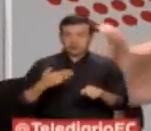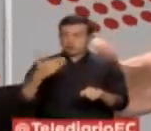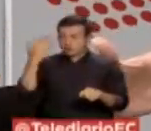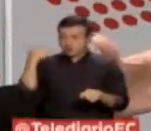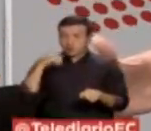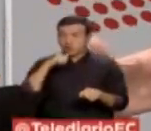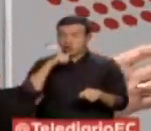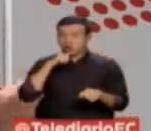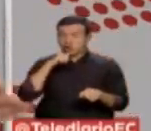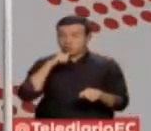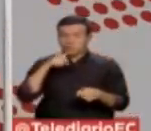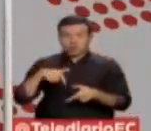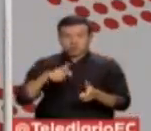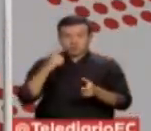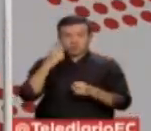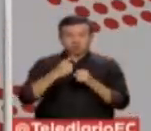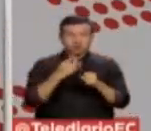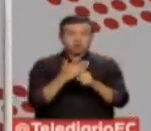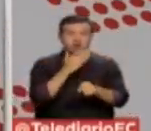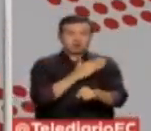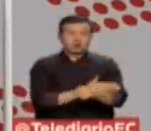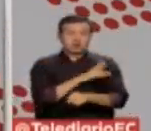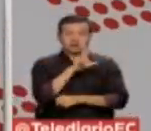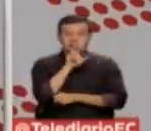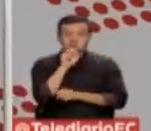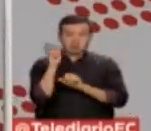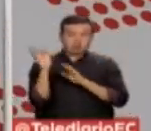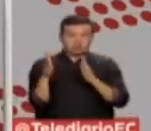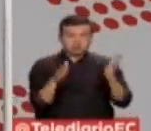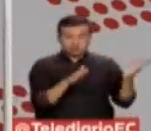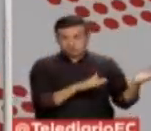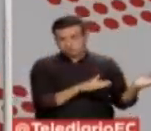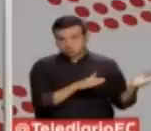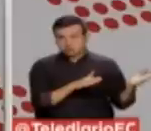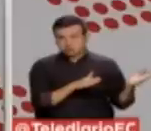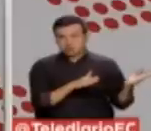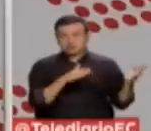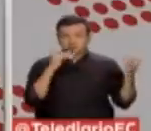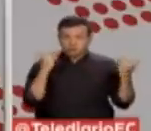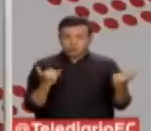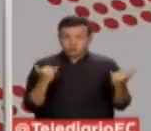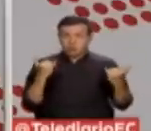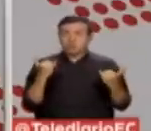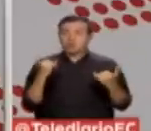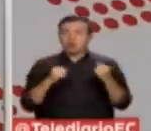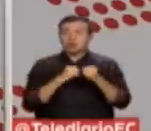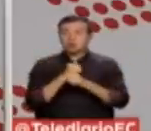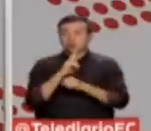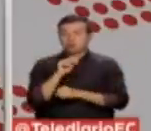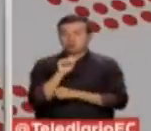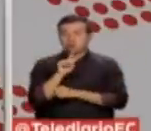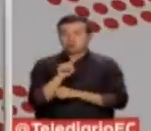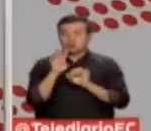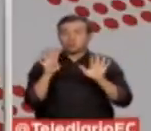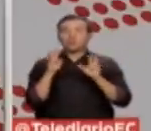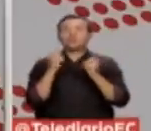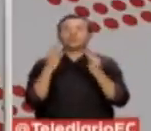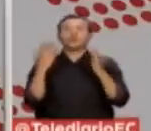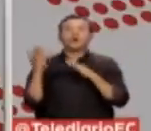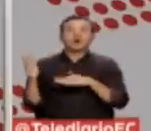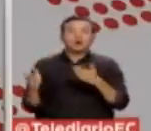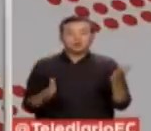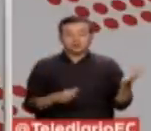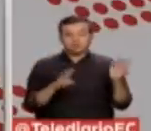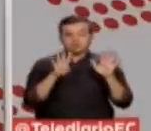carnaval del año pasado tuvimos 30 muertes violentas durante el feriado en este feriado tuvimos 10 muertes violentas durante el